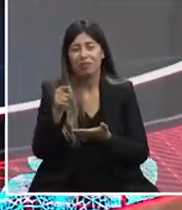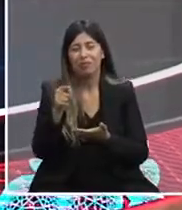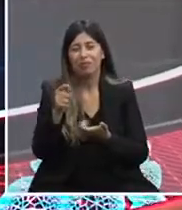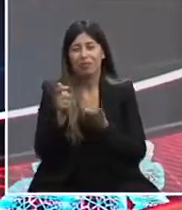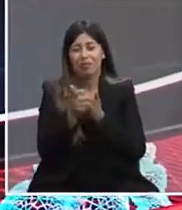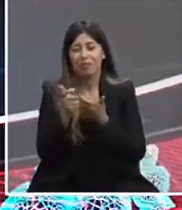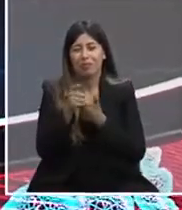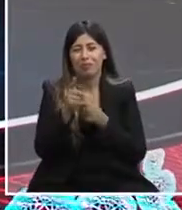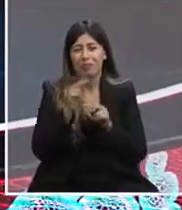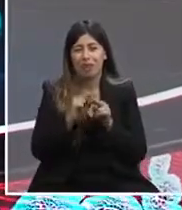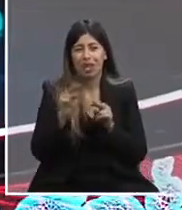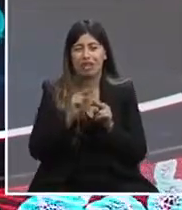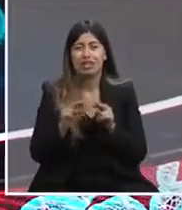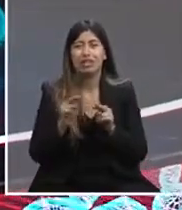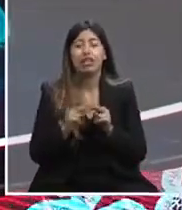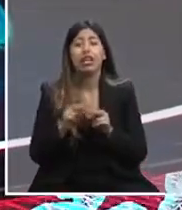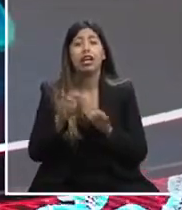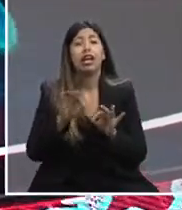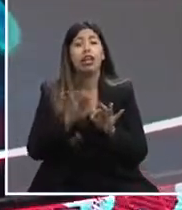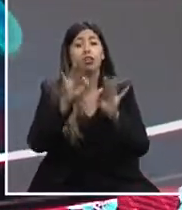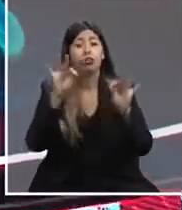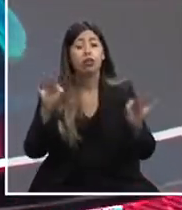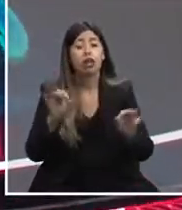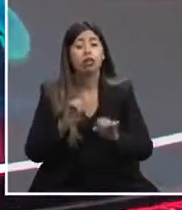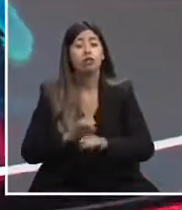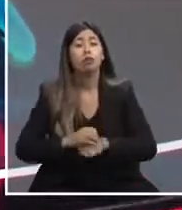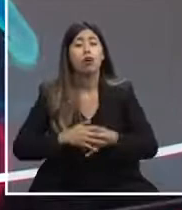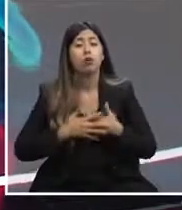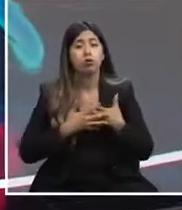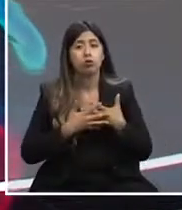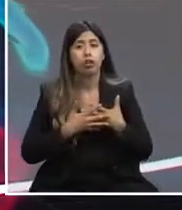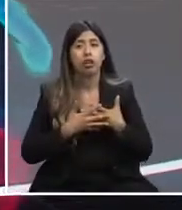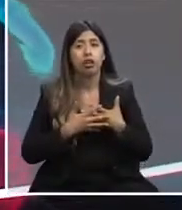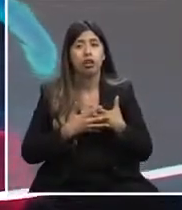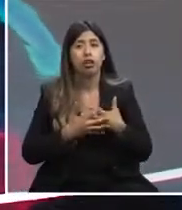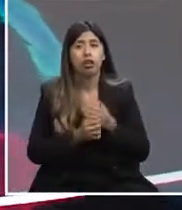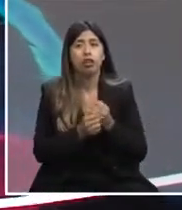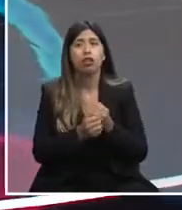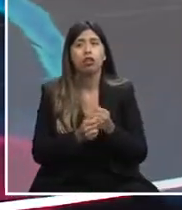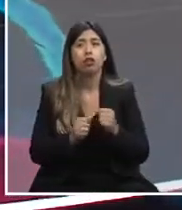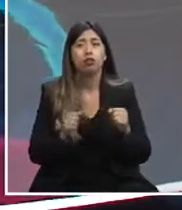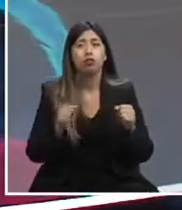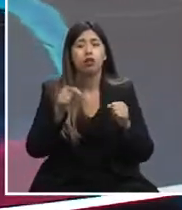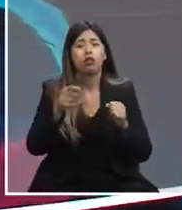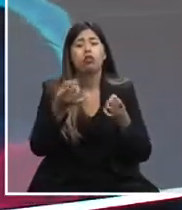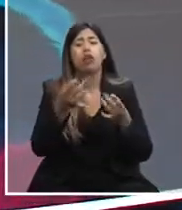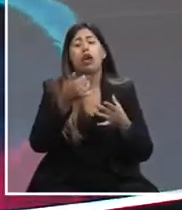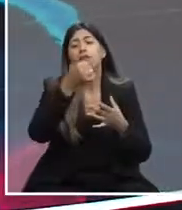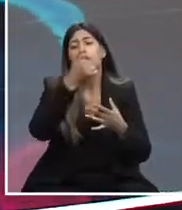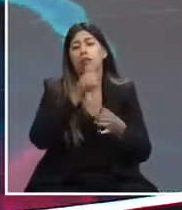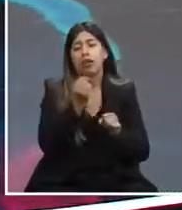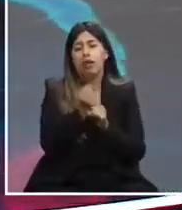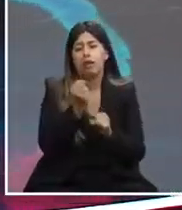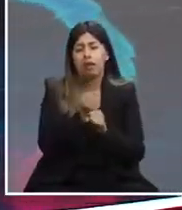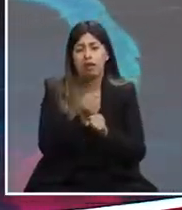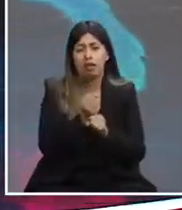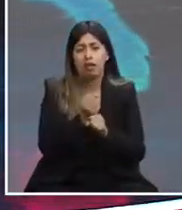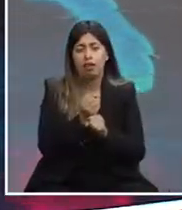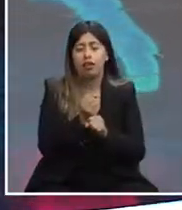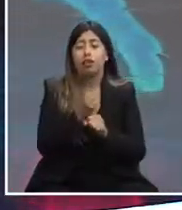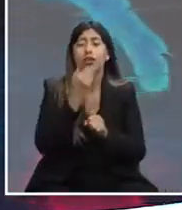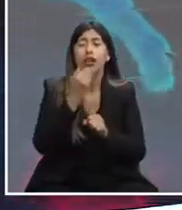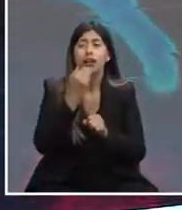a los que quieres apuntar, educación emocional. Educación emocional que no puede ser tarea solamente privada, sino que de hecho en la